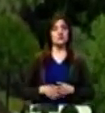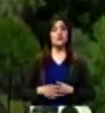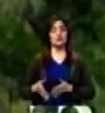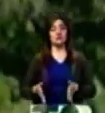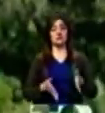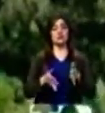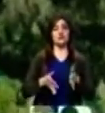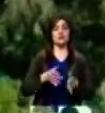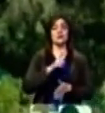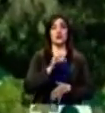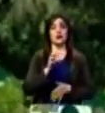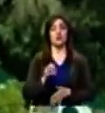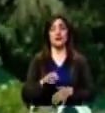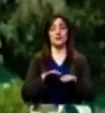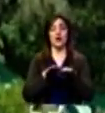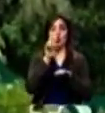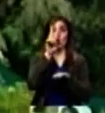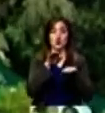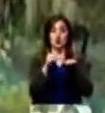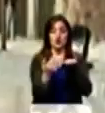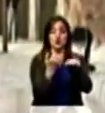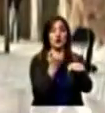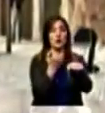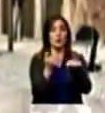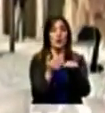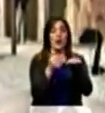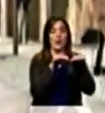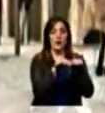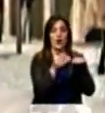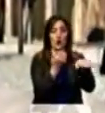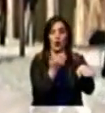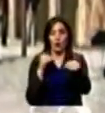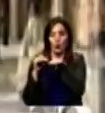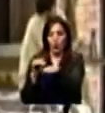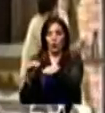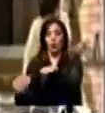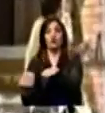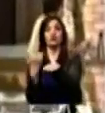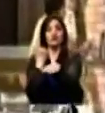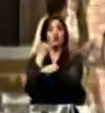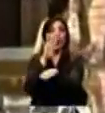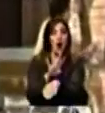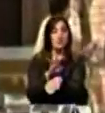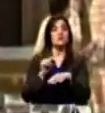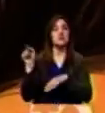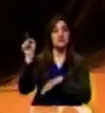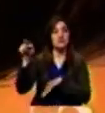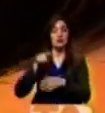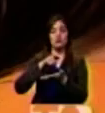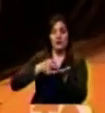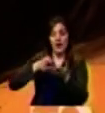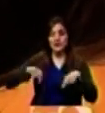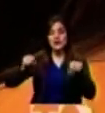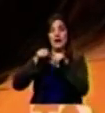de la avenida será ampliado de 2 a 4 carriles. Y en una segunda etapa se construirá una plaza con 13 locales comerciales.